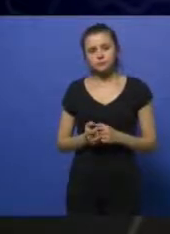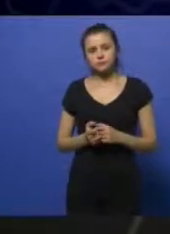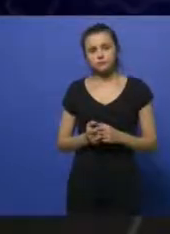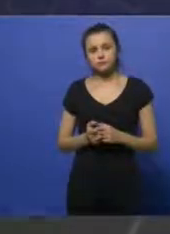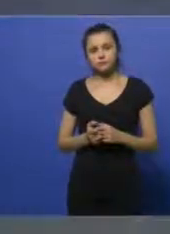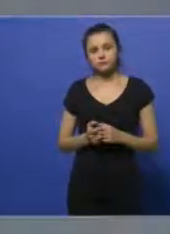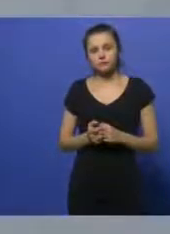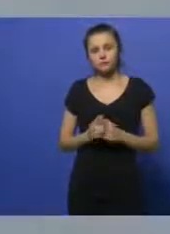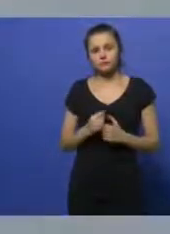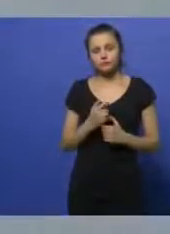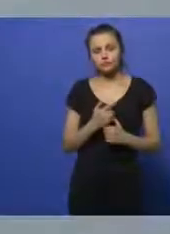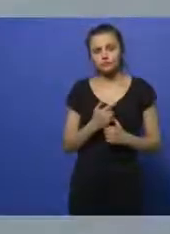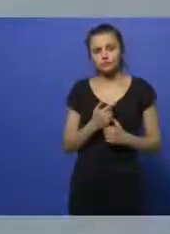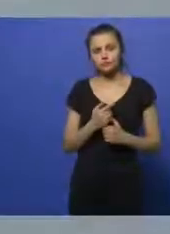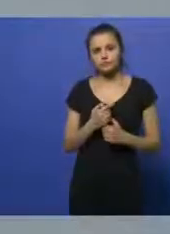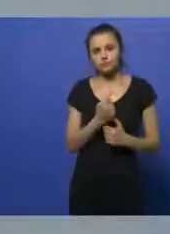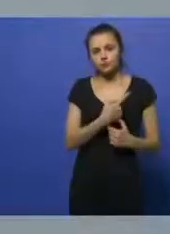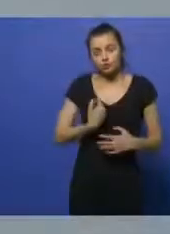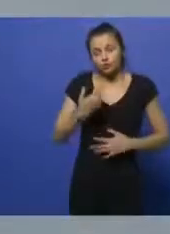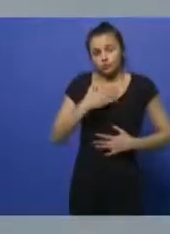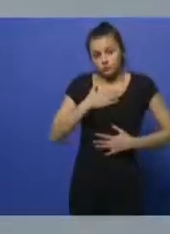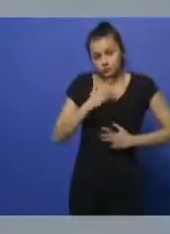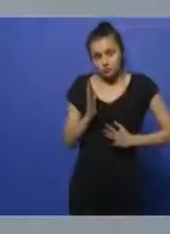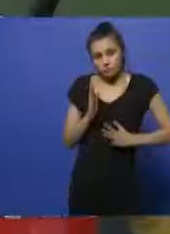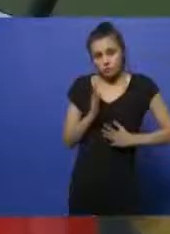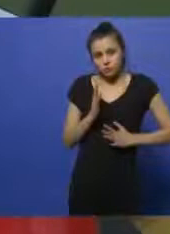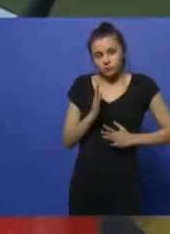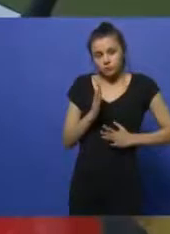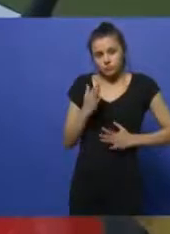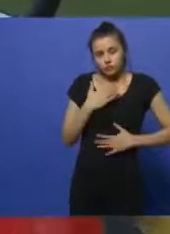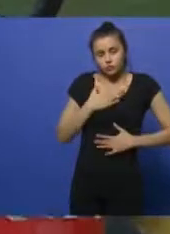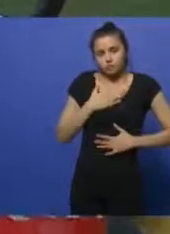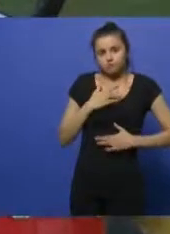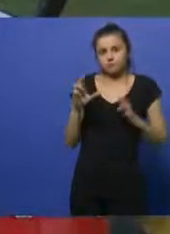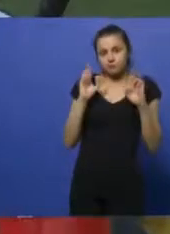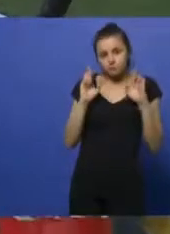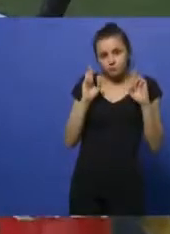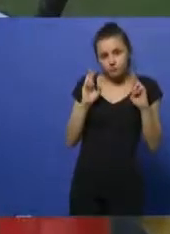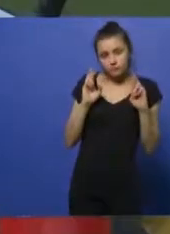Esperamos que, la verdad, personalmente digo, espero